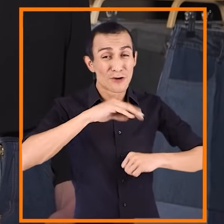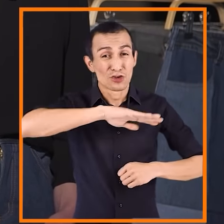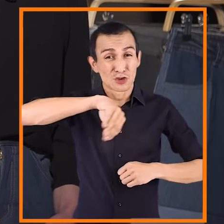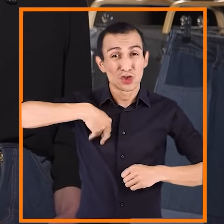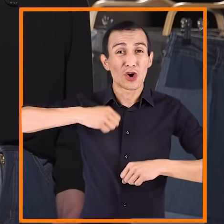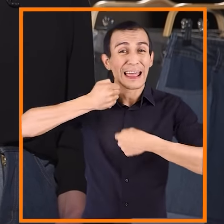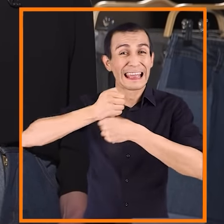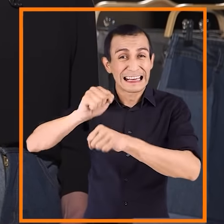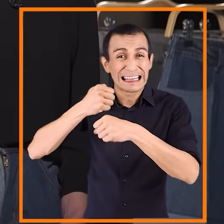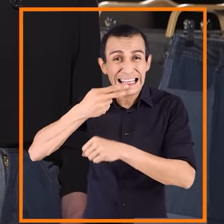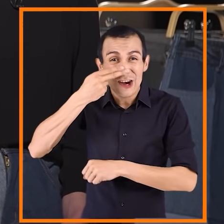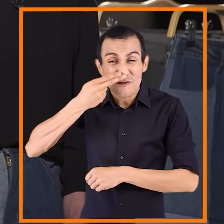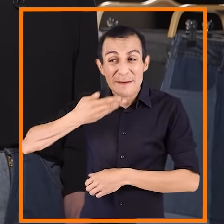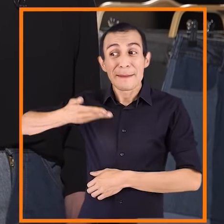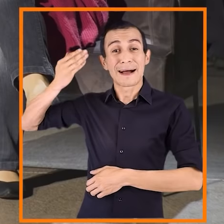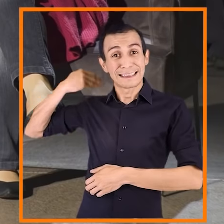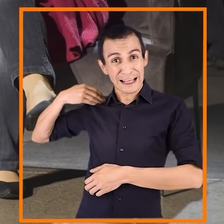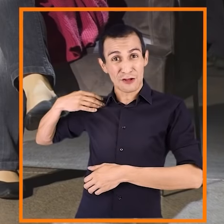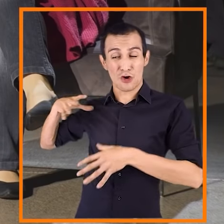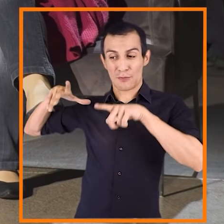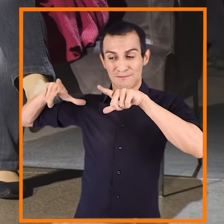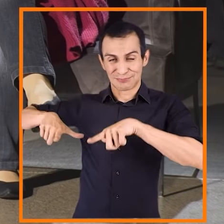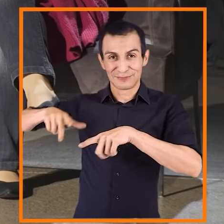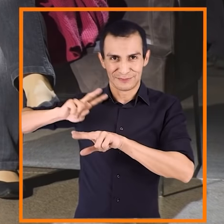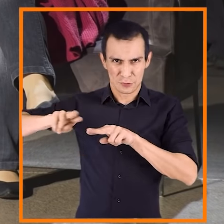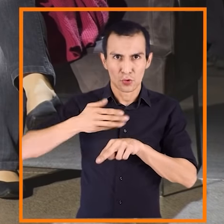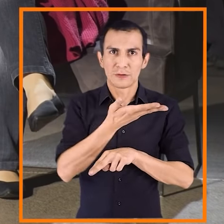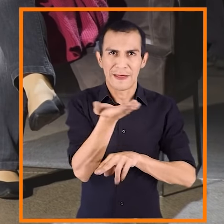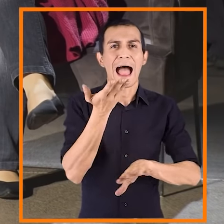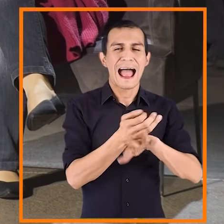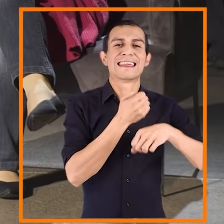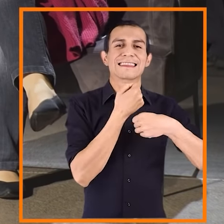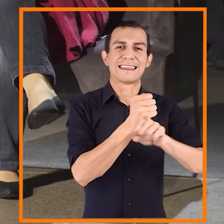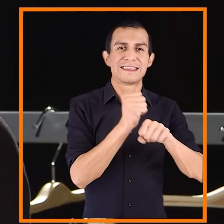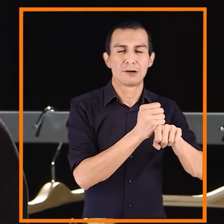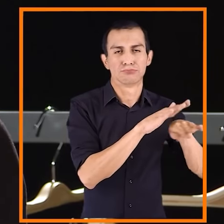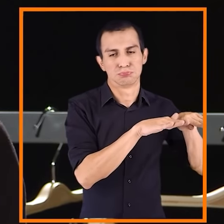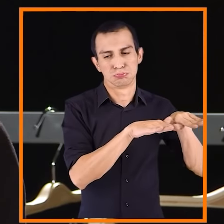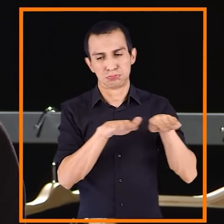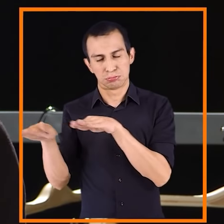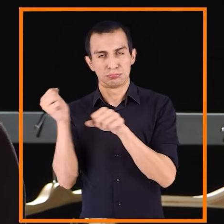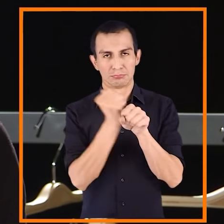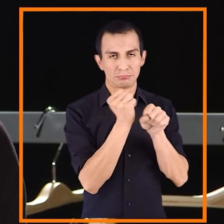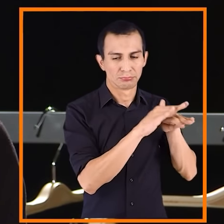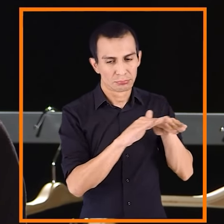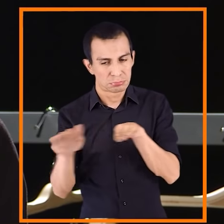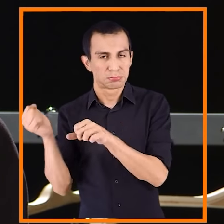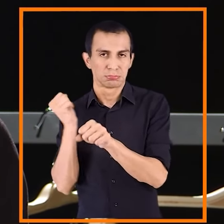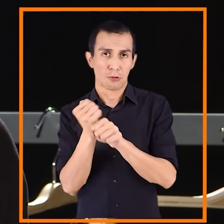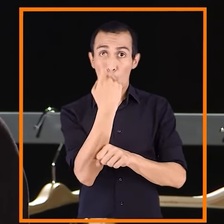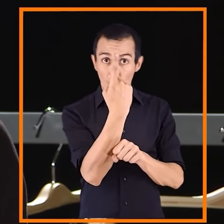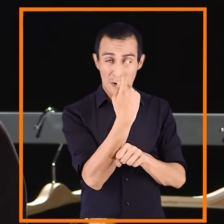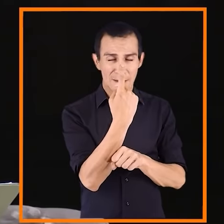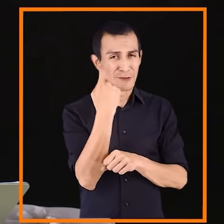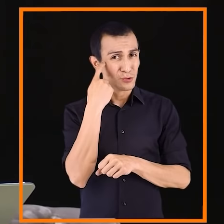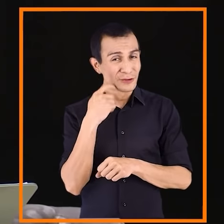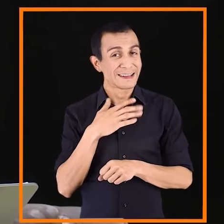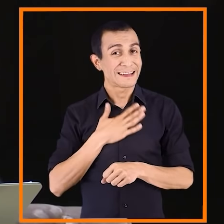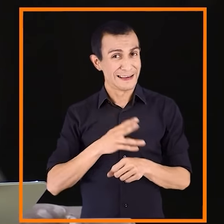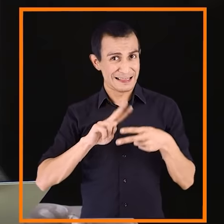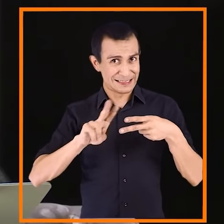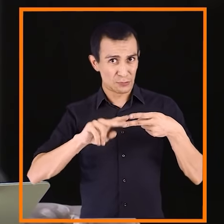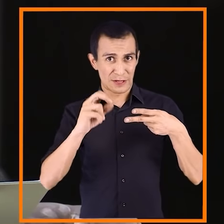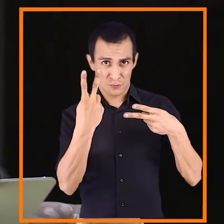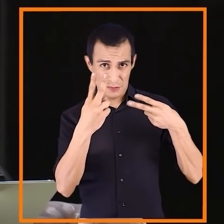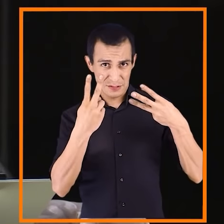el taller lo instalamos en noviembre recién. O sea, ustedes tienen un taller con una línea de producción, sí, claro. Seguramente tienen una línea de producción. Sí. Y lo que quieren hacer es tener una